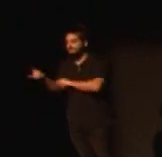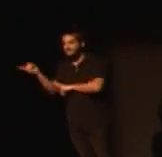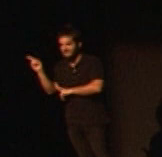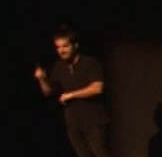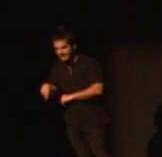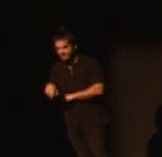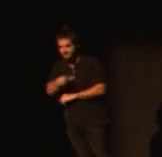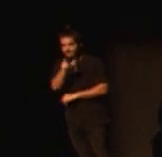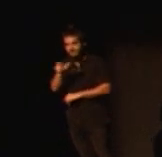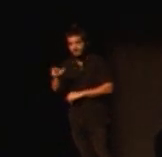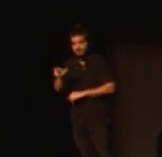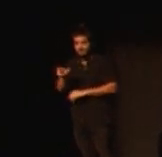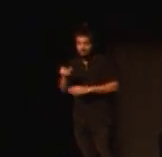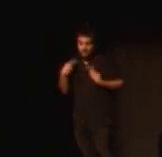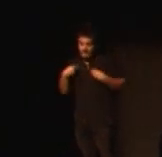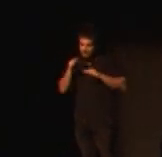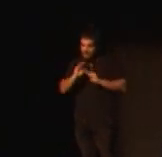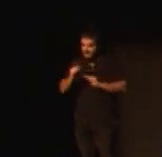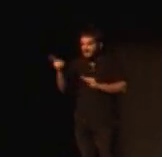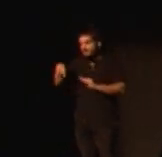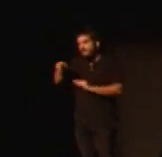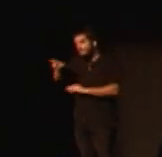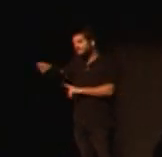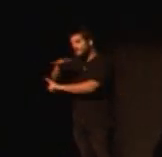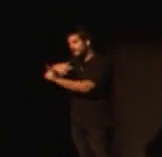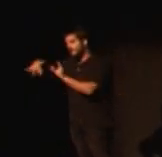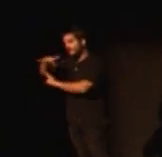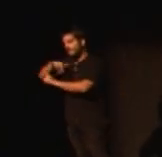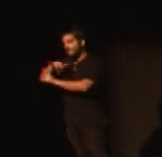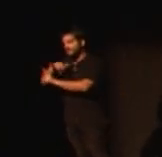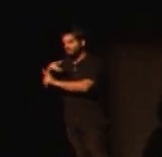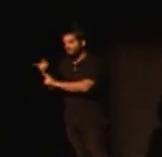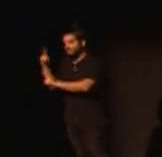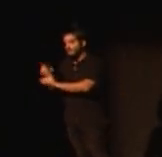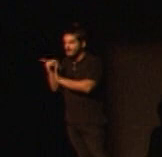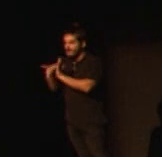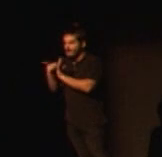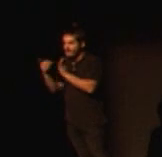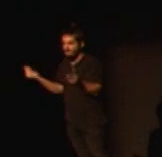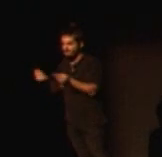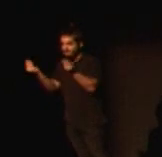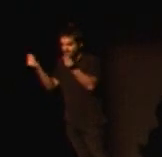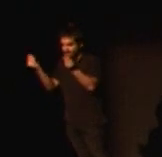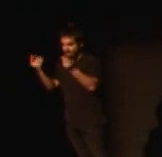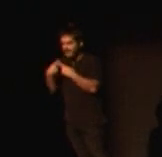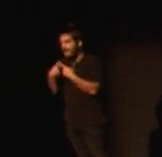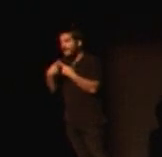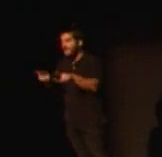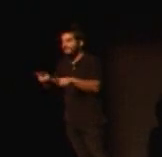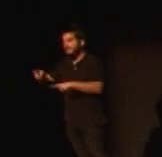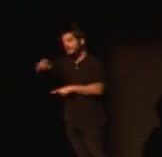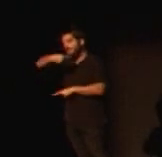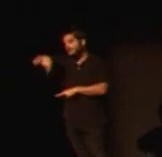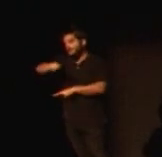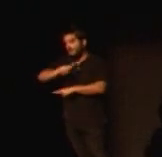las personas que tienen a su alrededor. Cada uno de nosotros tiene el poder de marcar la diferencia y juntos podremos lograr cosas sorprendentes y